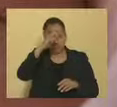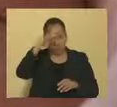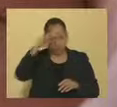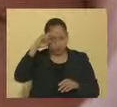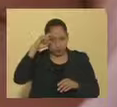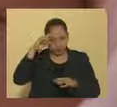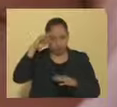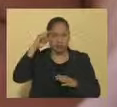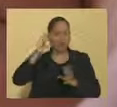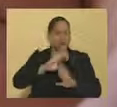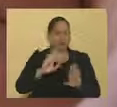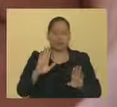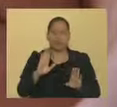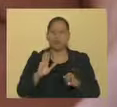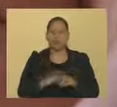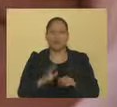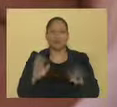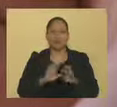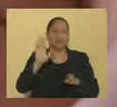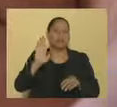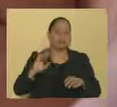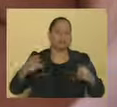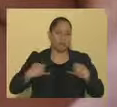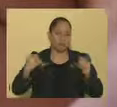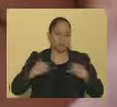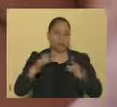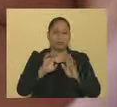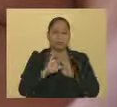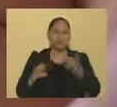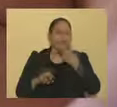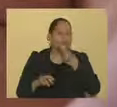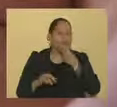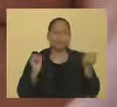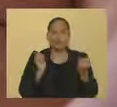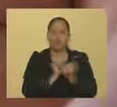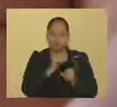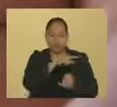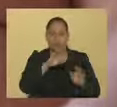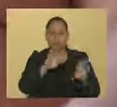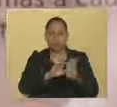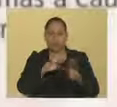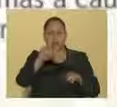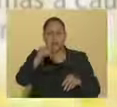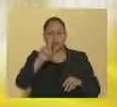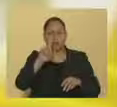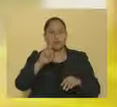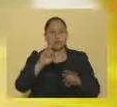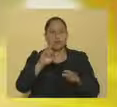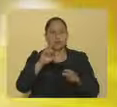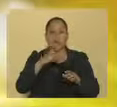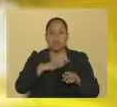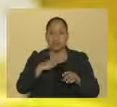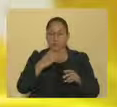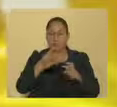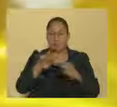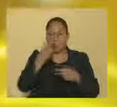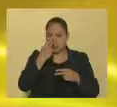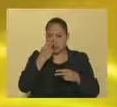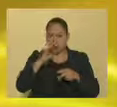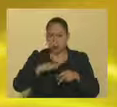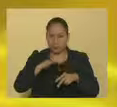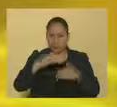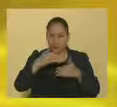sudoración ya propio de un preadolescente. En los varones, por ejemplo, igual, crecimiento de genitales, aparición de